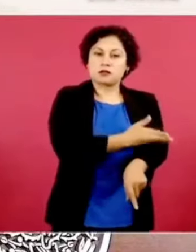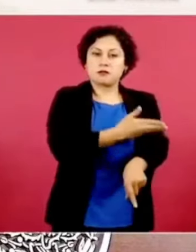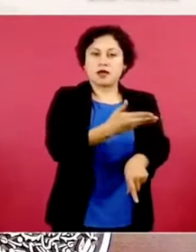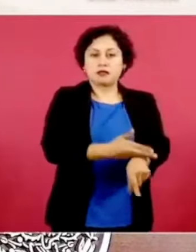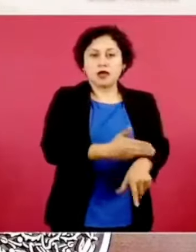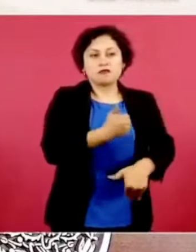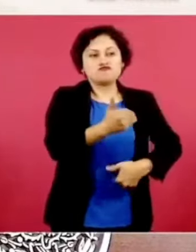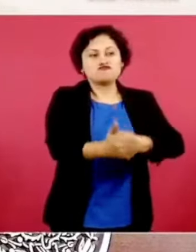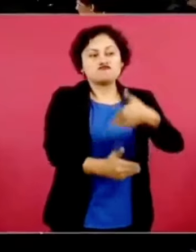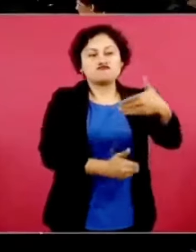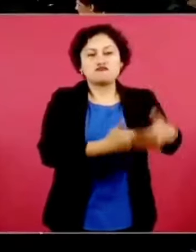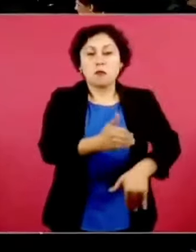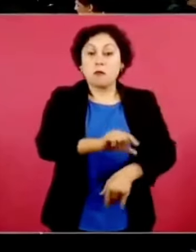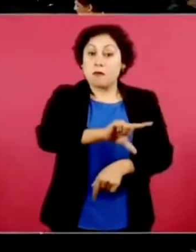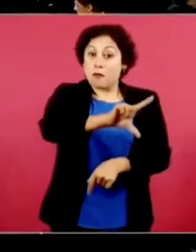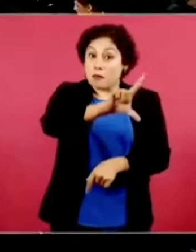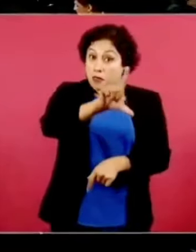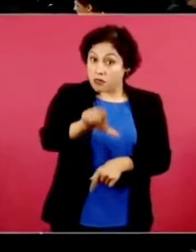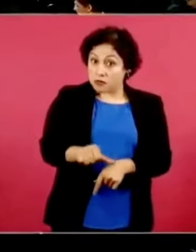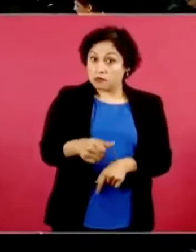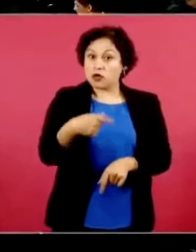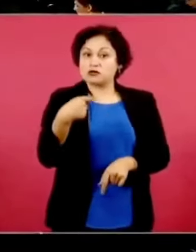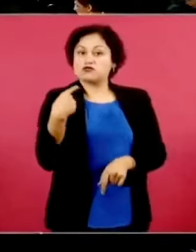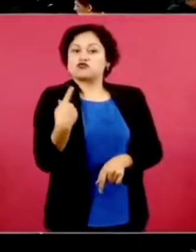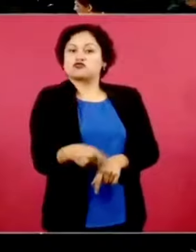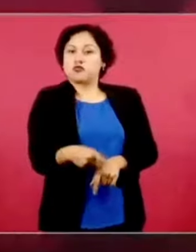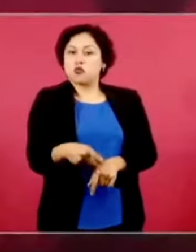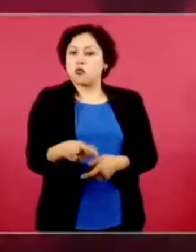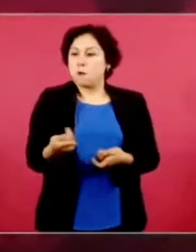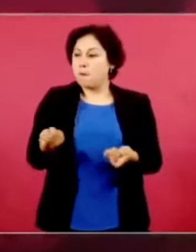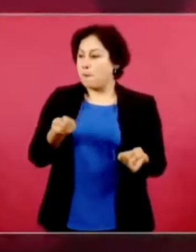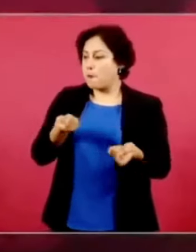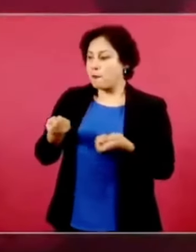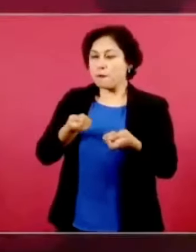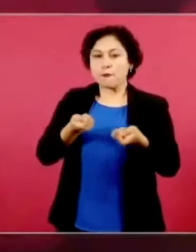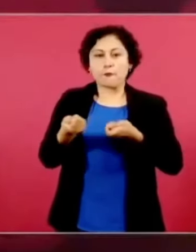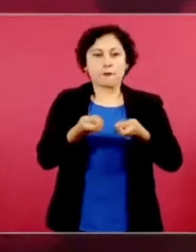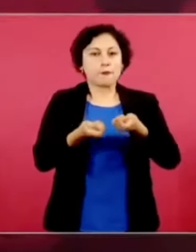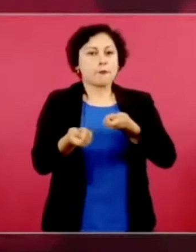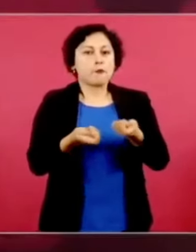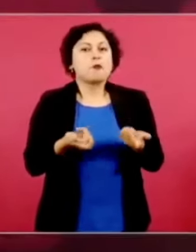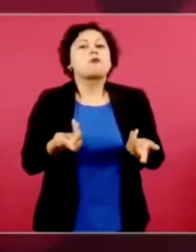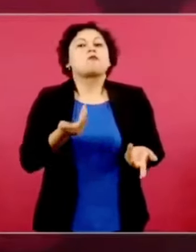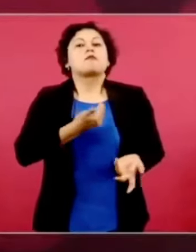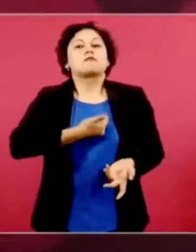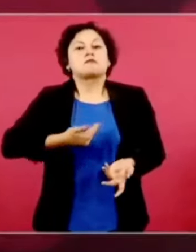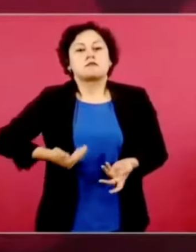¿Cómo fue su gobierno? ¿Cómo enfrentó